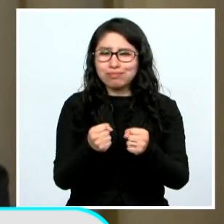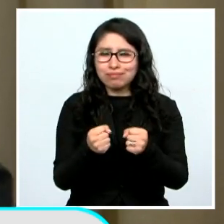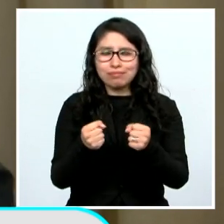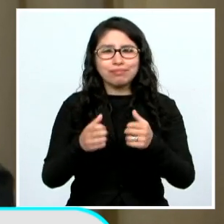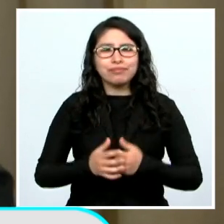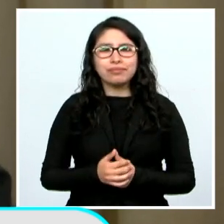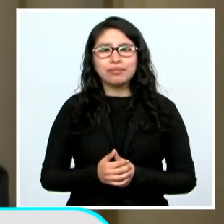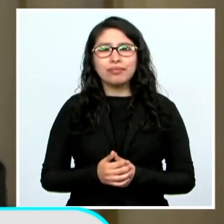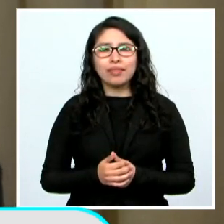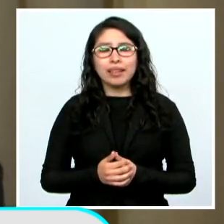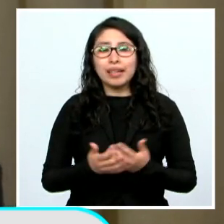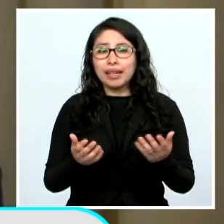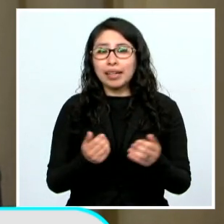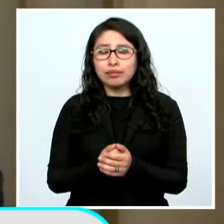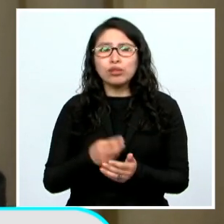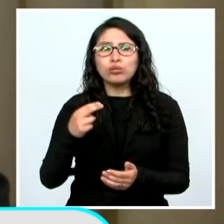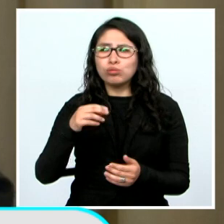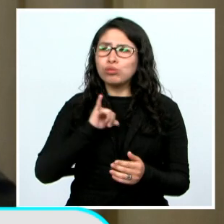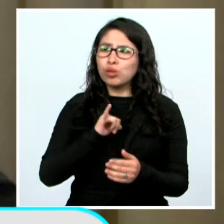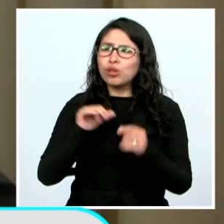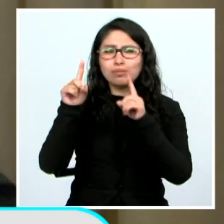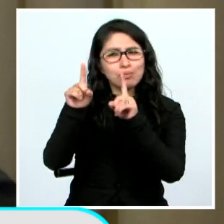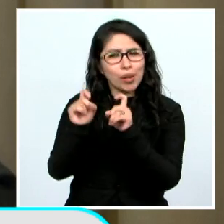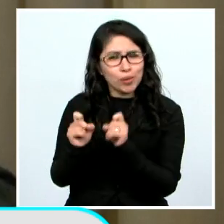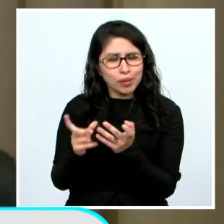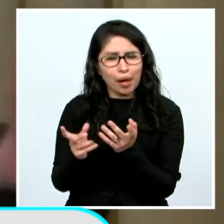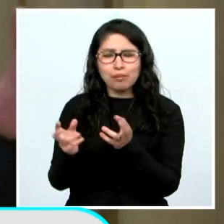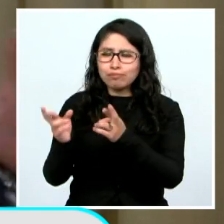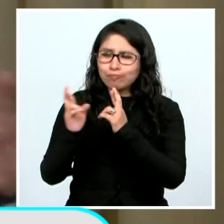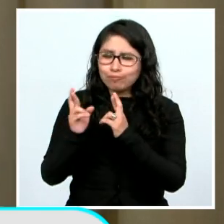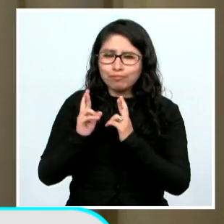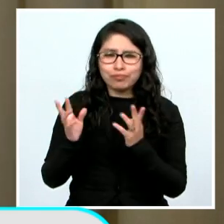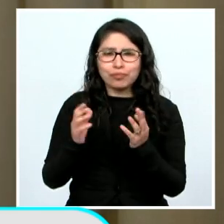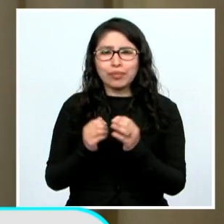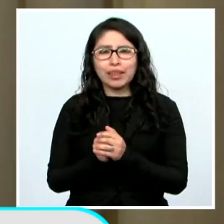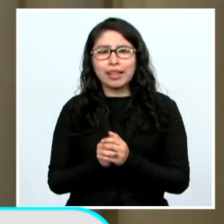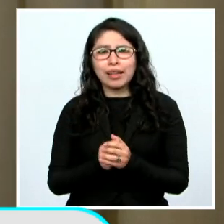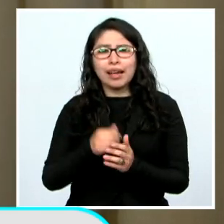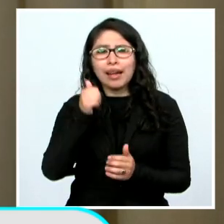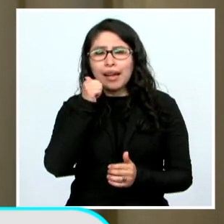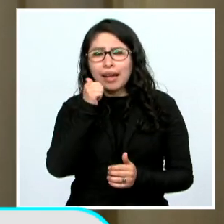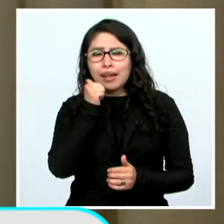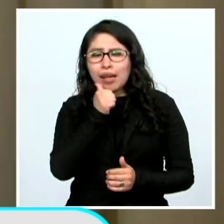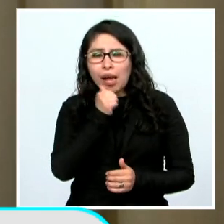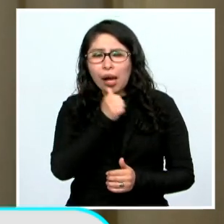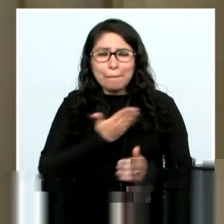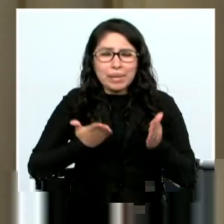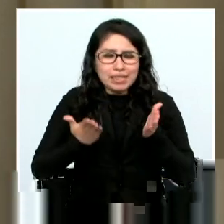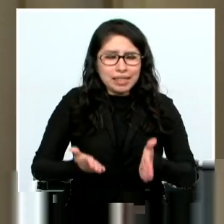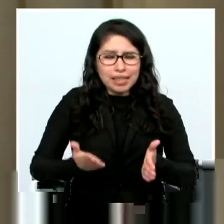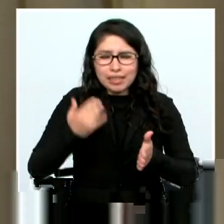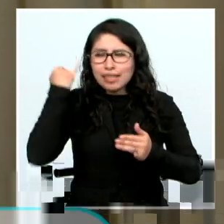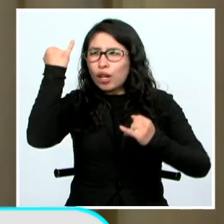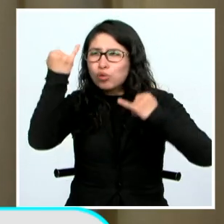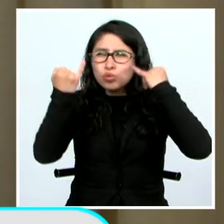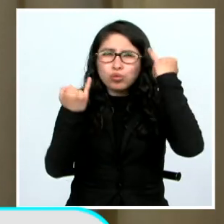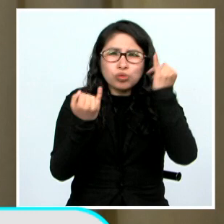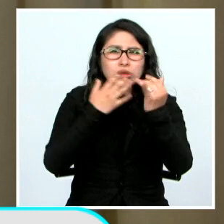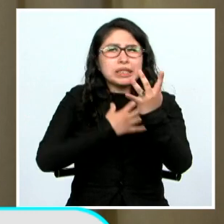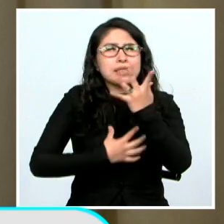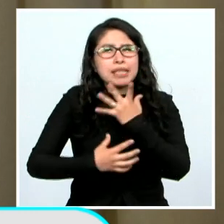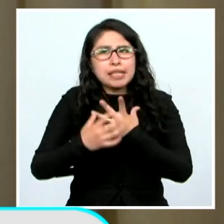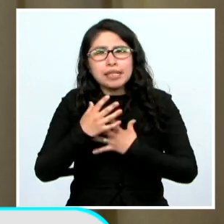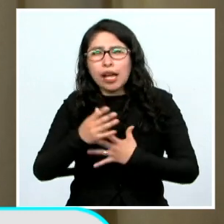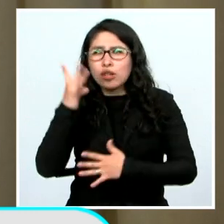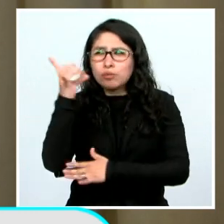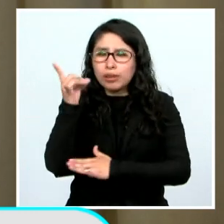país, conversaba con ella y ella tenía una cantidad de deseos, de ilusiones de llevar al país a buen puerto.